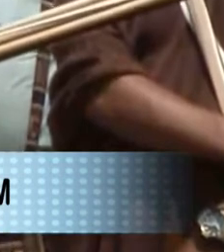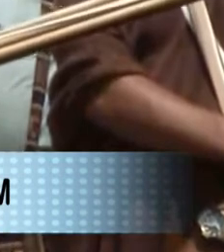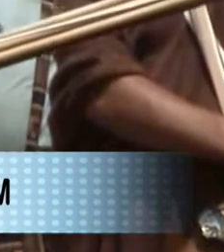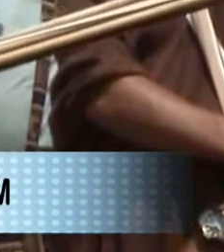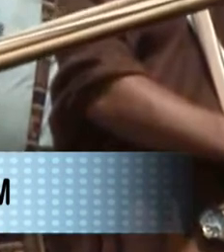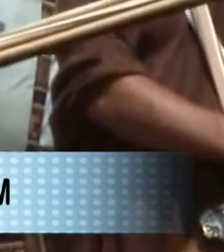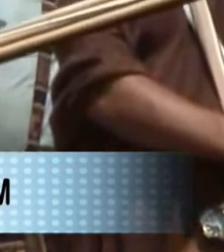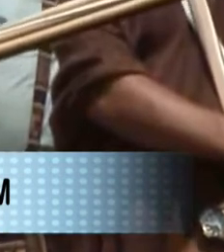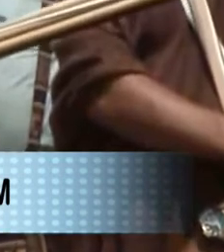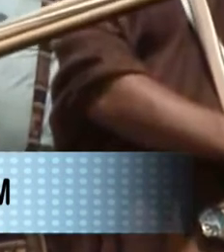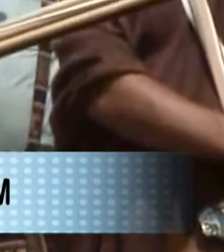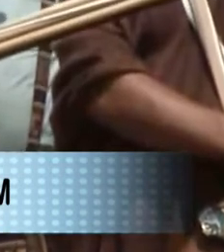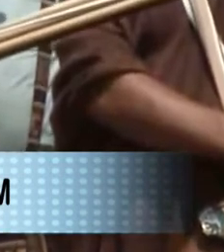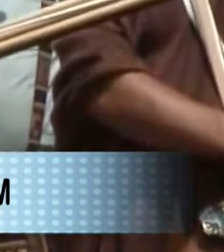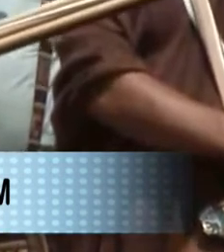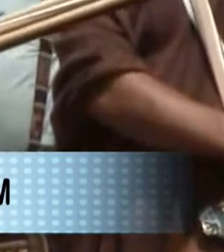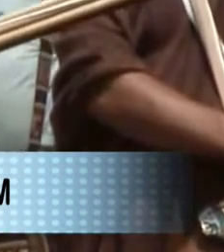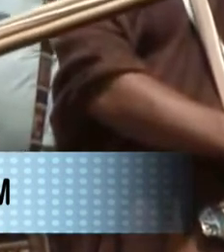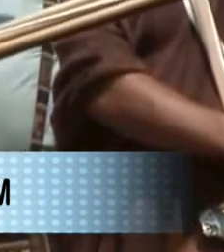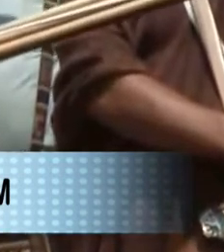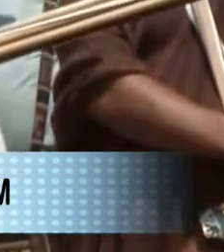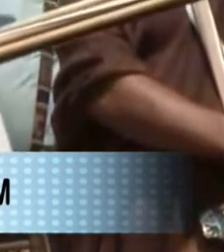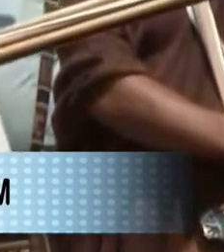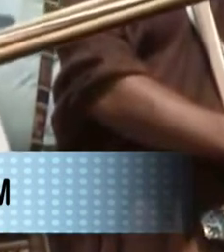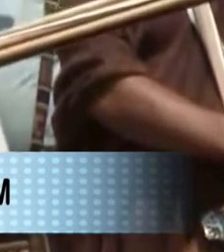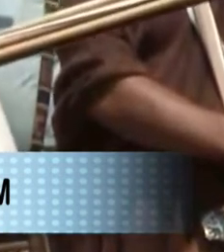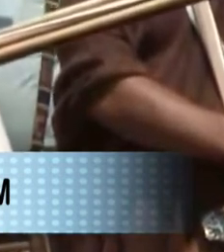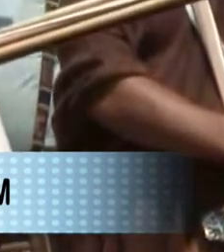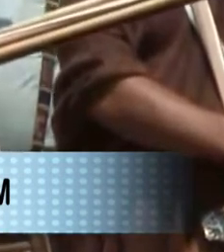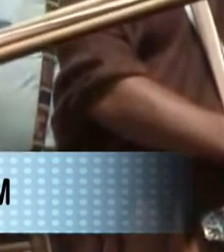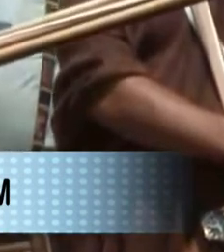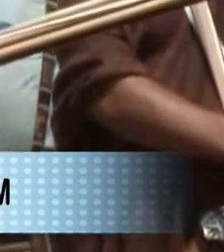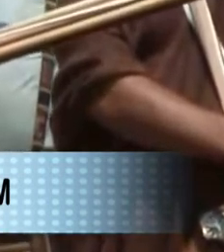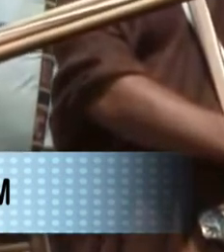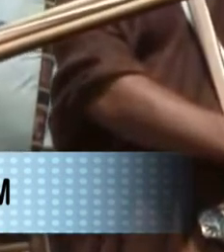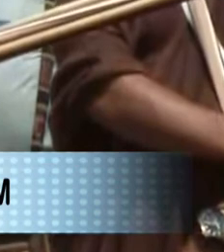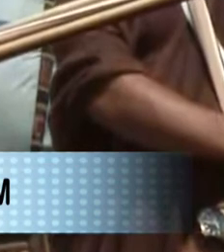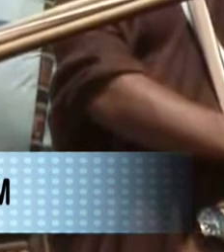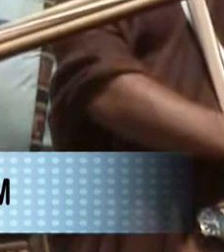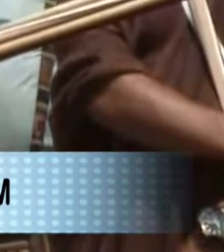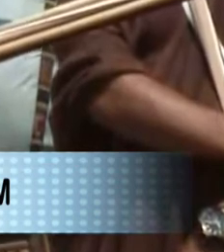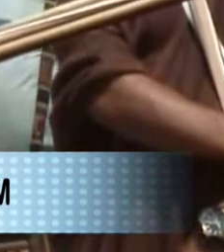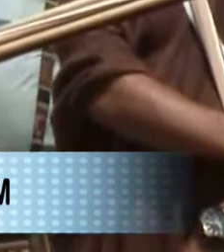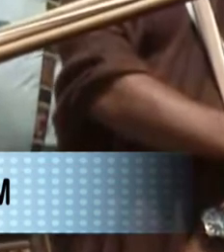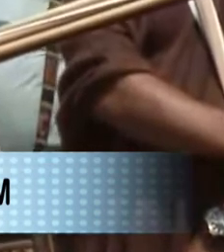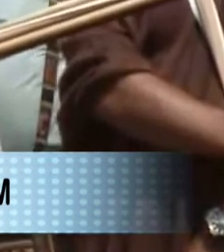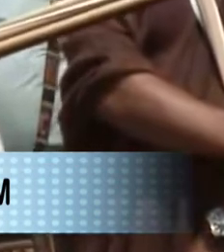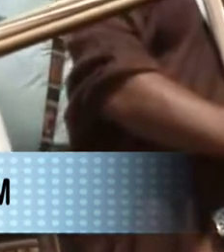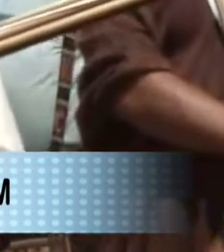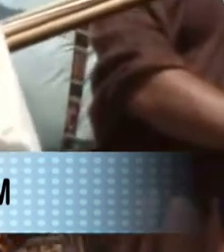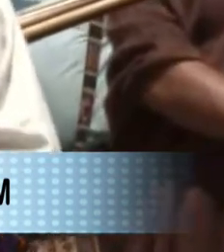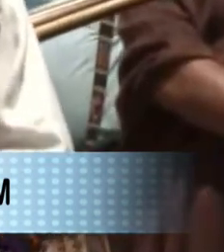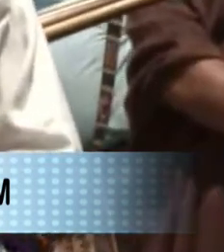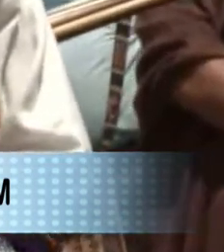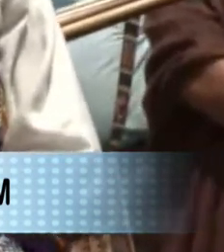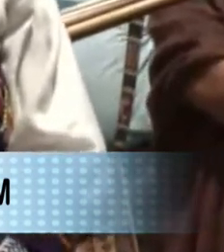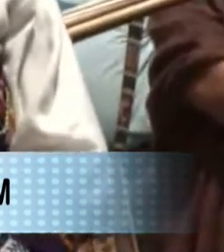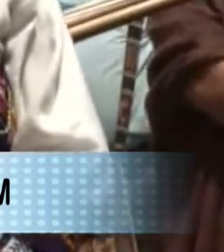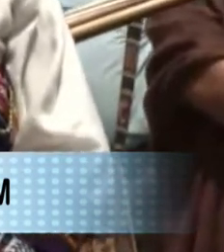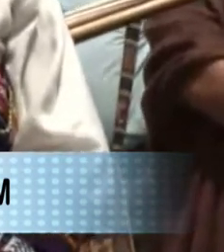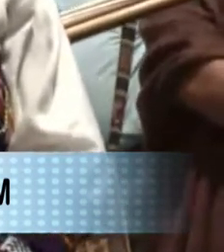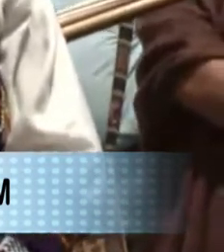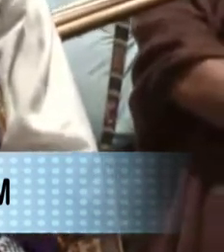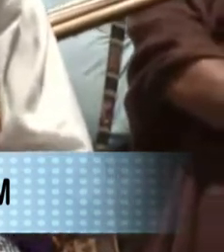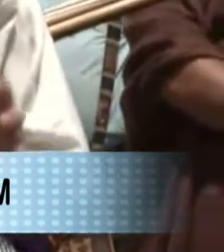entre estas organizaciones indígenas amazónicas de diálogo con el Estado. Muy bien. Es la primera vez, según